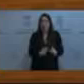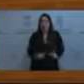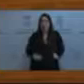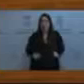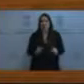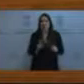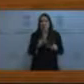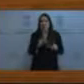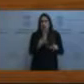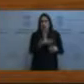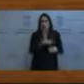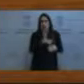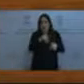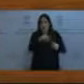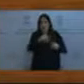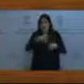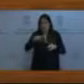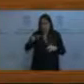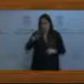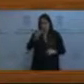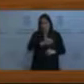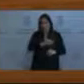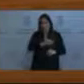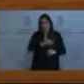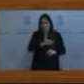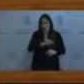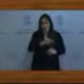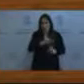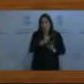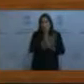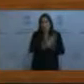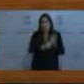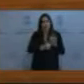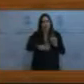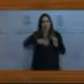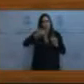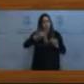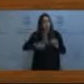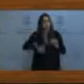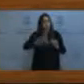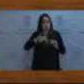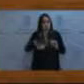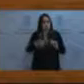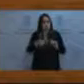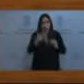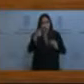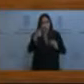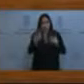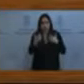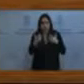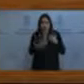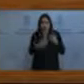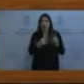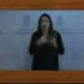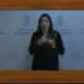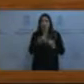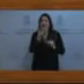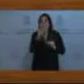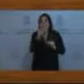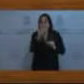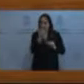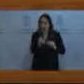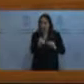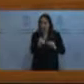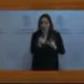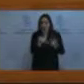en Europa es ahora mismo uno de los datos más importantes para entender que algo